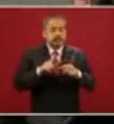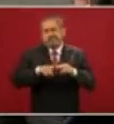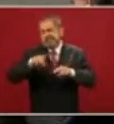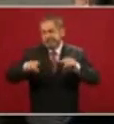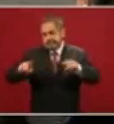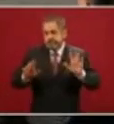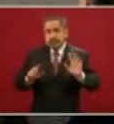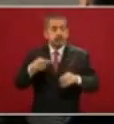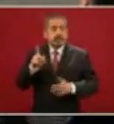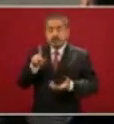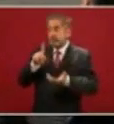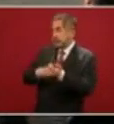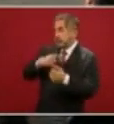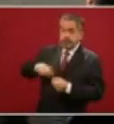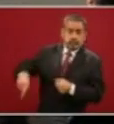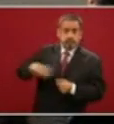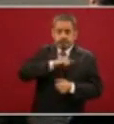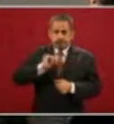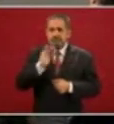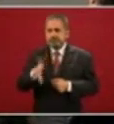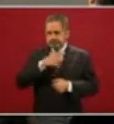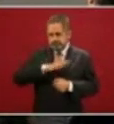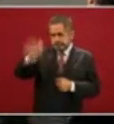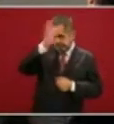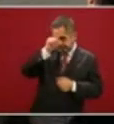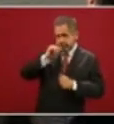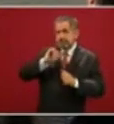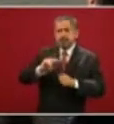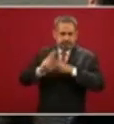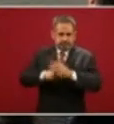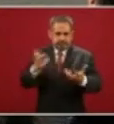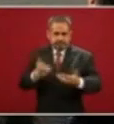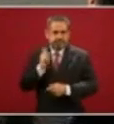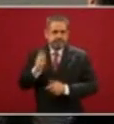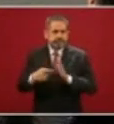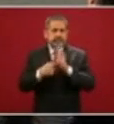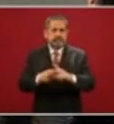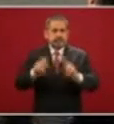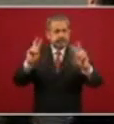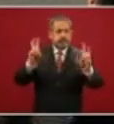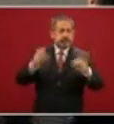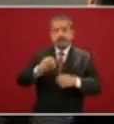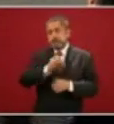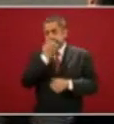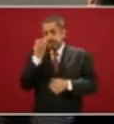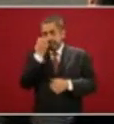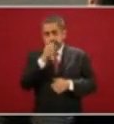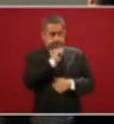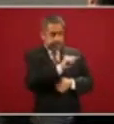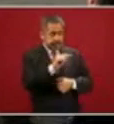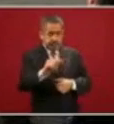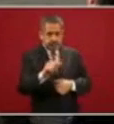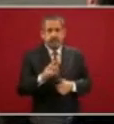un acuerdo marco de la operación general. Y lo pongo como ejemplo el tema de las escuelas.